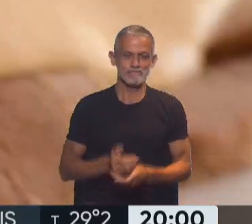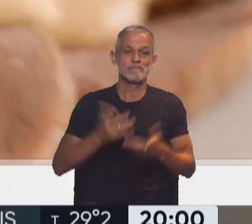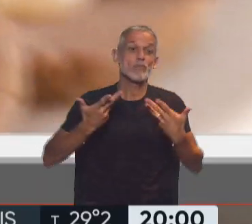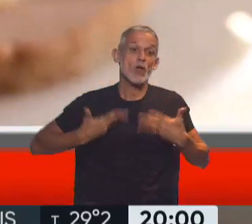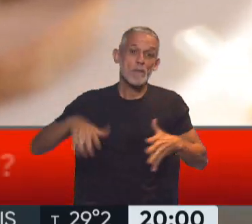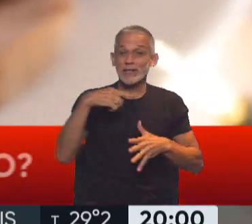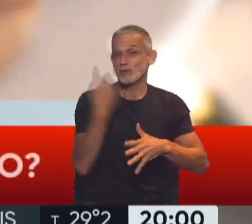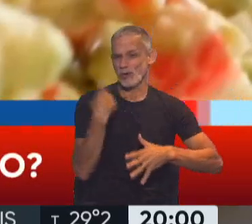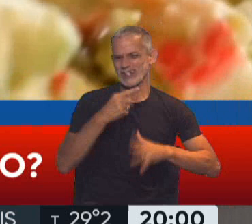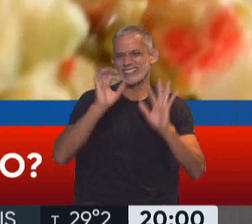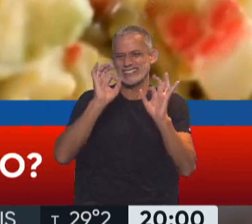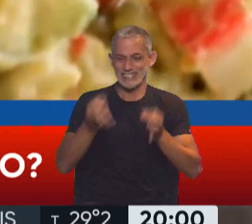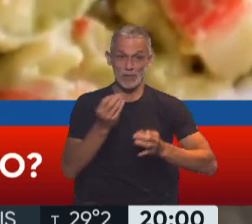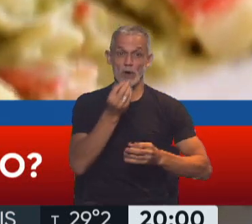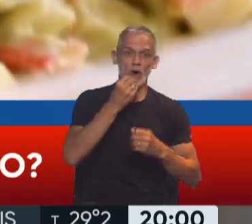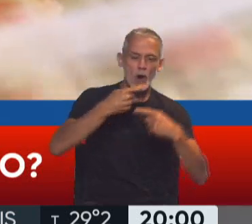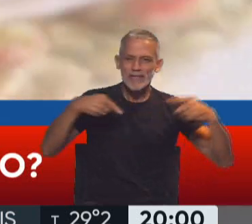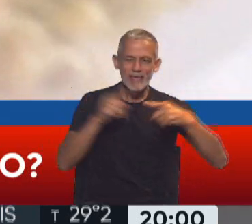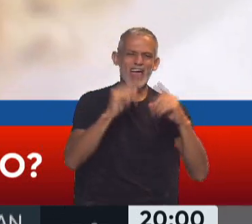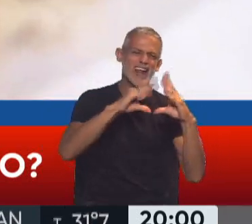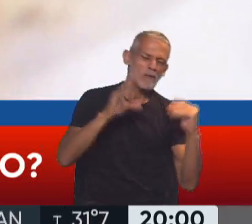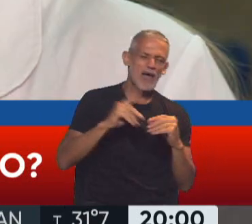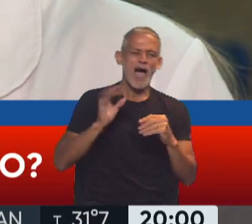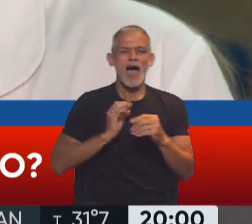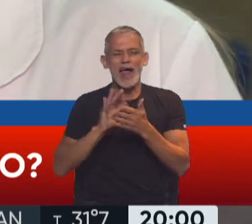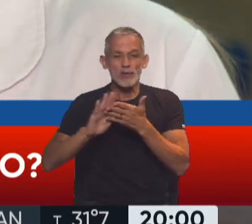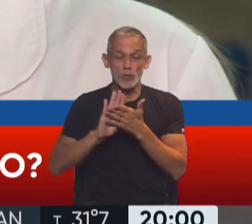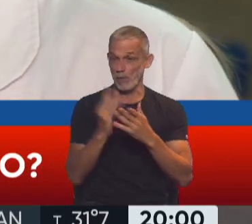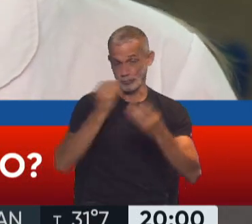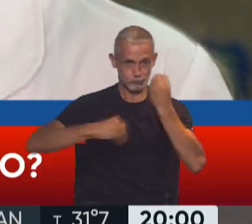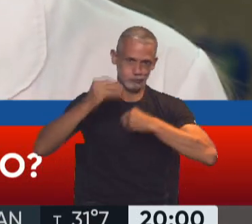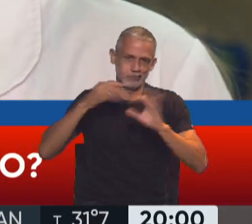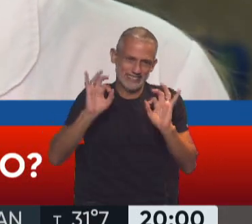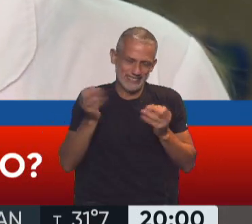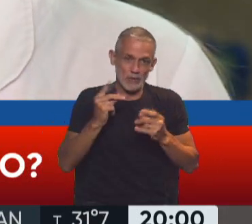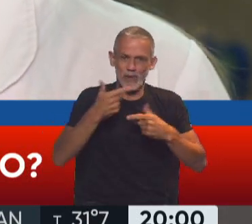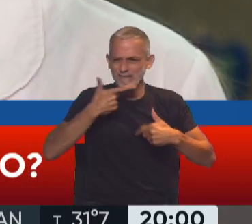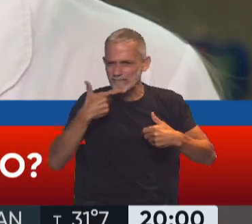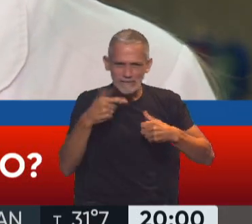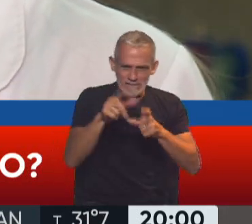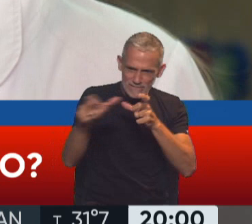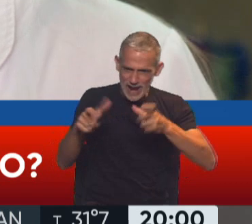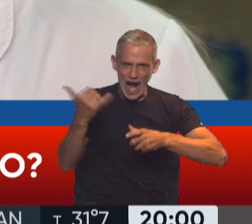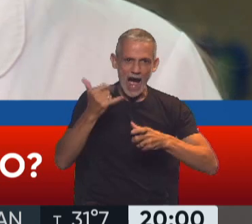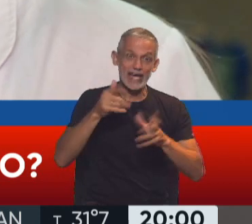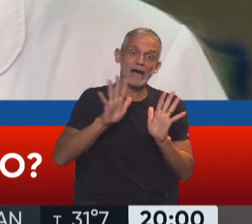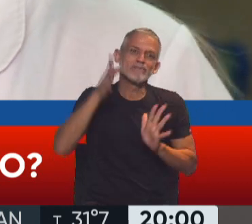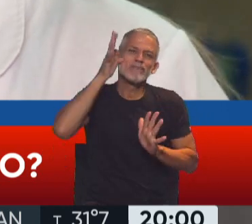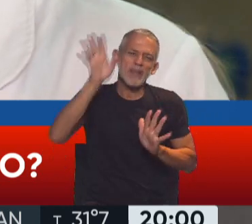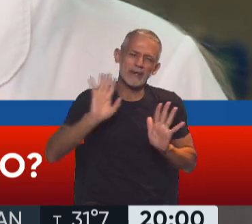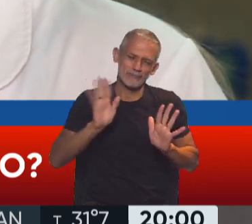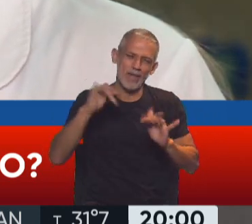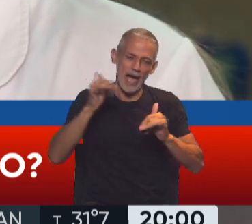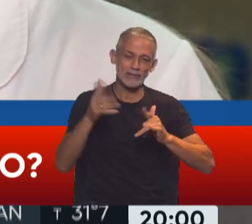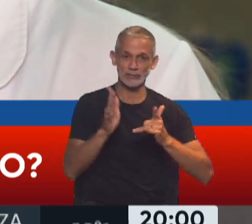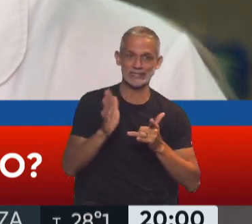Normalmente nosotros sabemos que en la comida de Navidad, Año Nuevo, nosotros vamos a comer por ahí cosas ricas, algunas veces en exceso, y